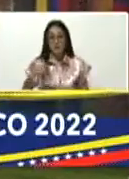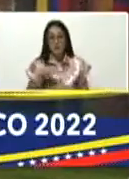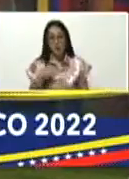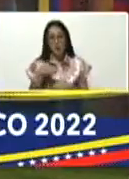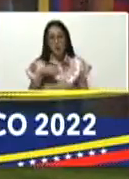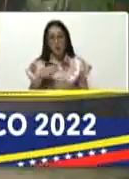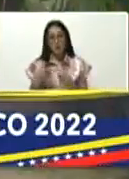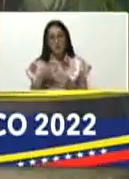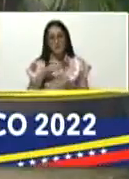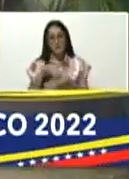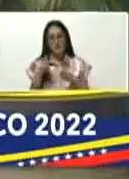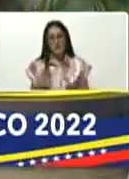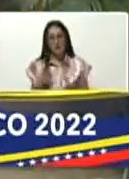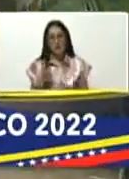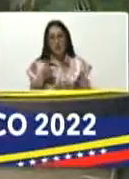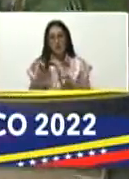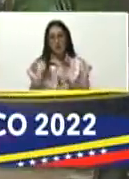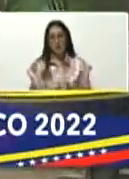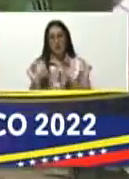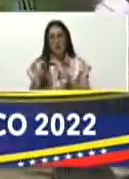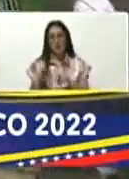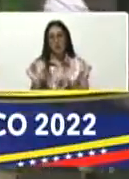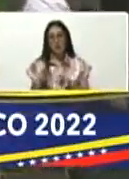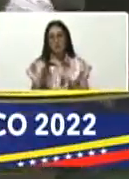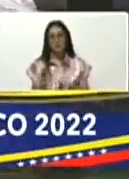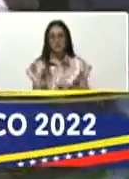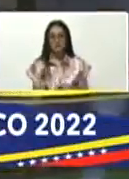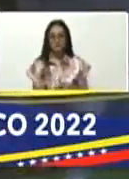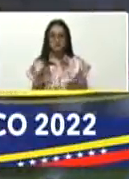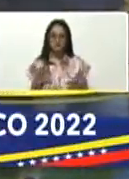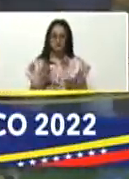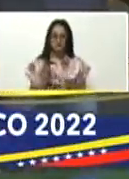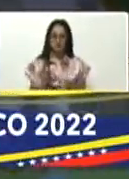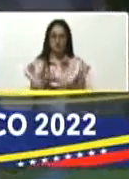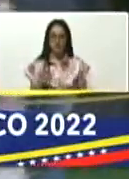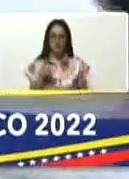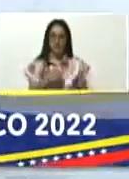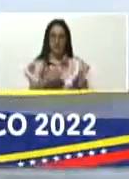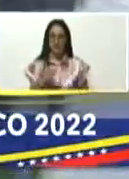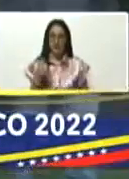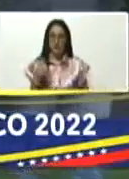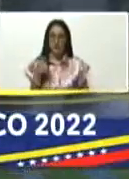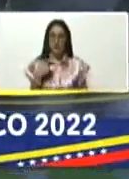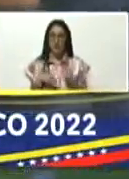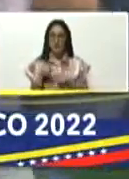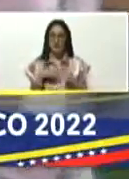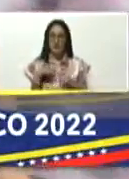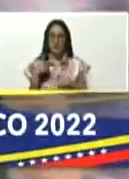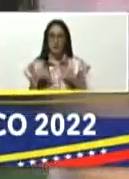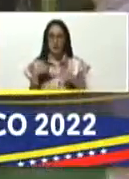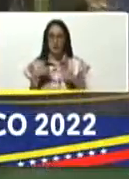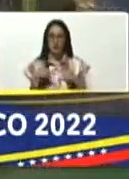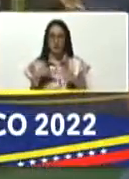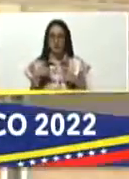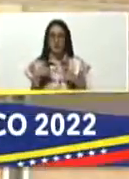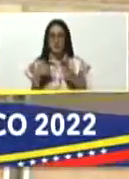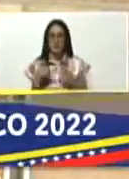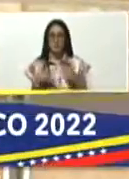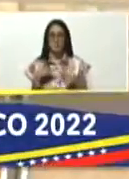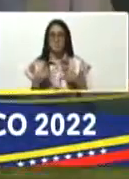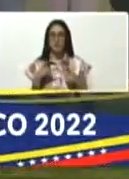del Poder Popular para la Agricultura, así como en conjunto cada una de las asociaciones productivas de los productores para